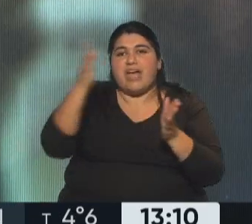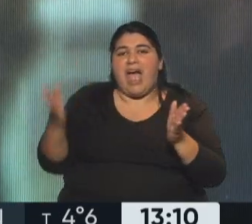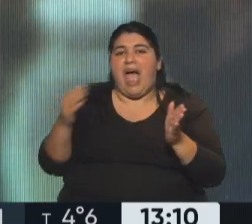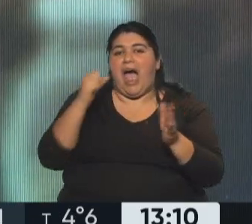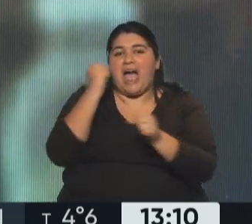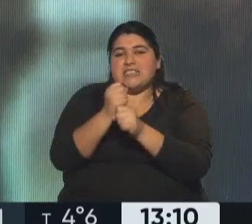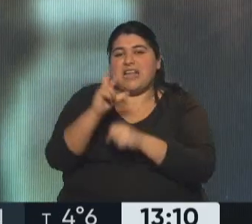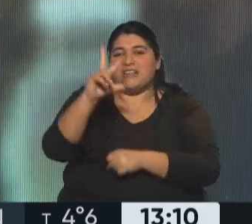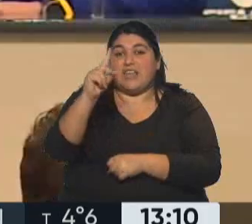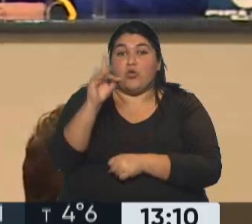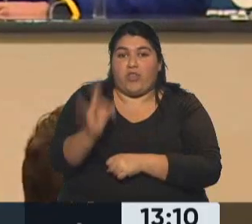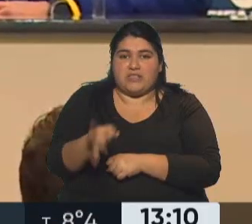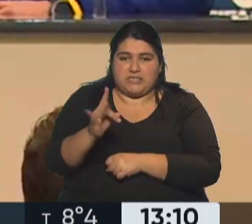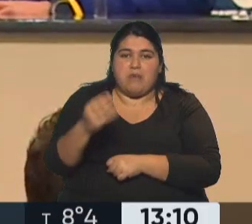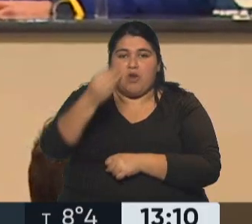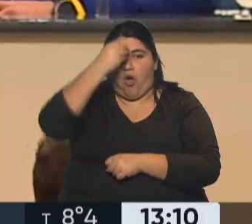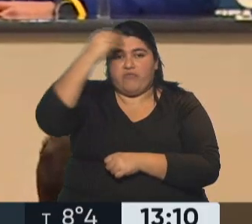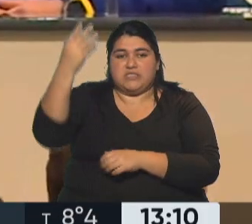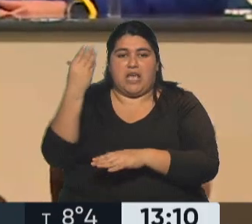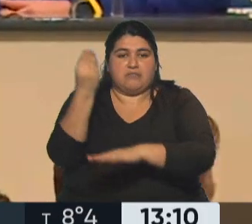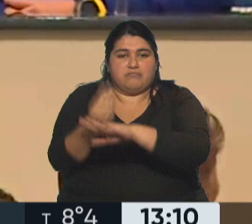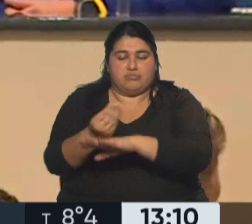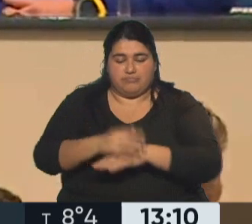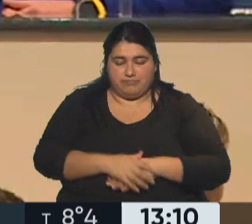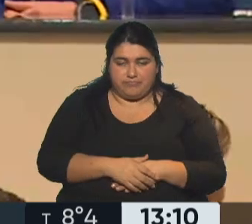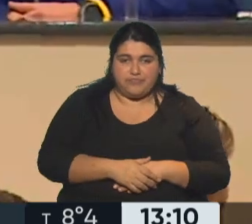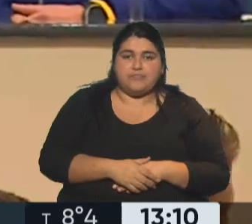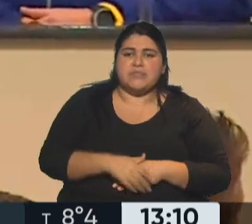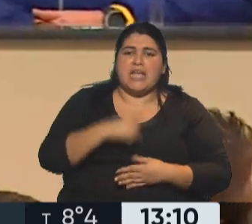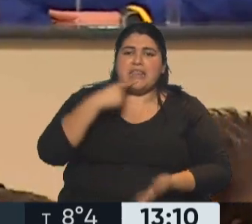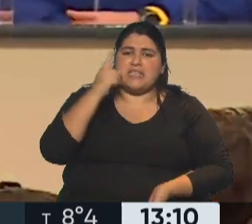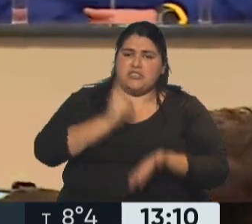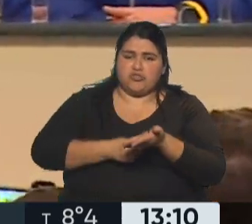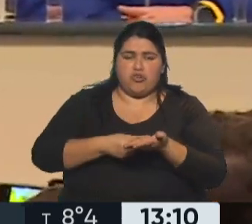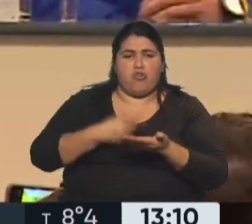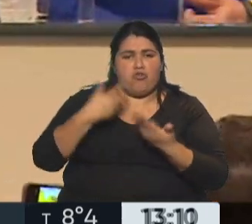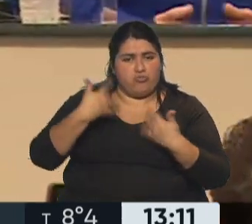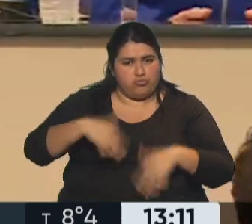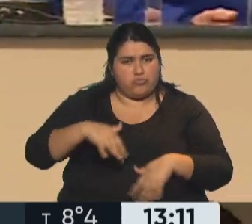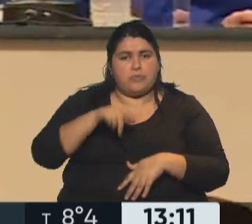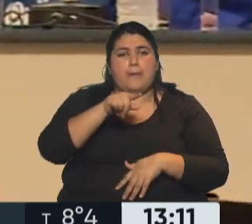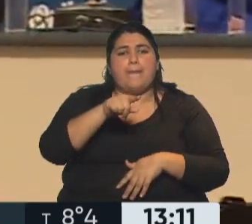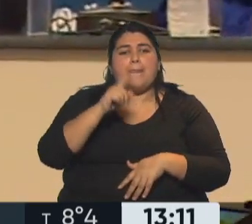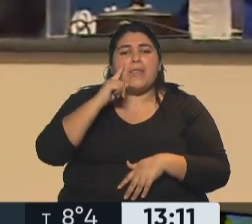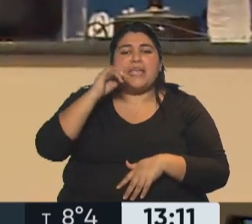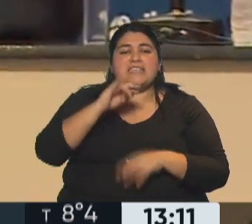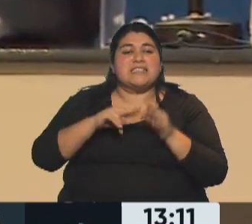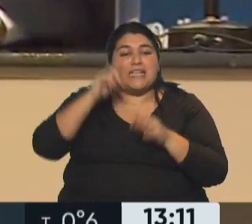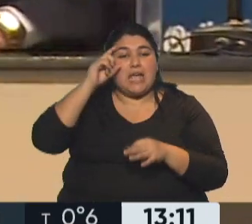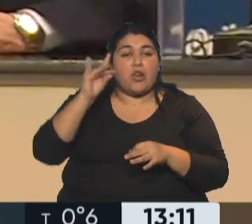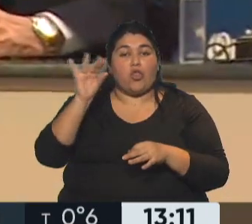diciembre. Rarísimo. Preguntarte por todo lo que se habló, si esa decisión tan fuerte de que Izquierdo no juegue el fin de